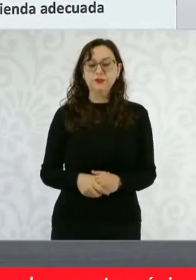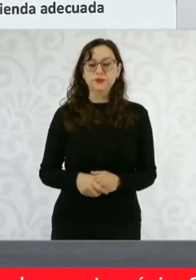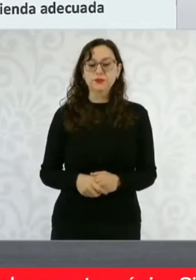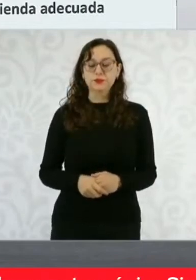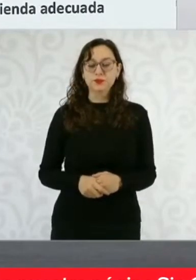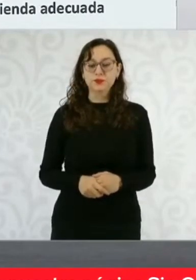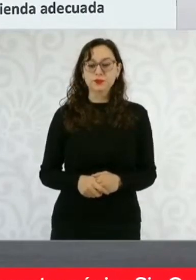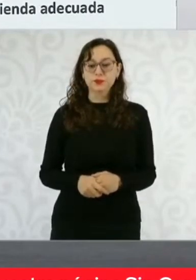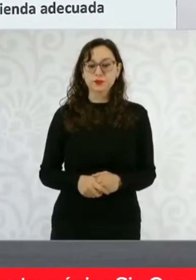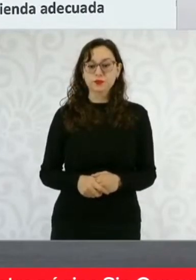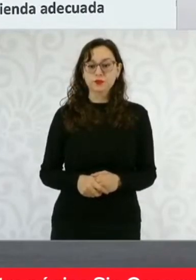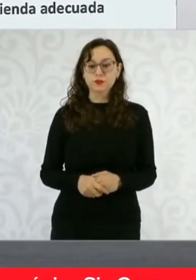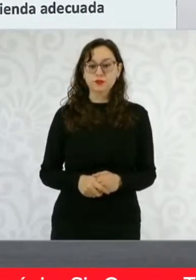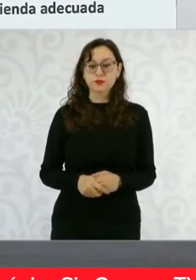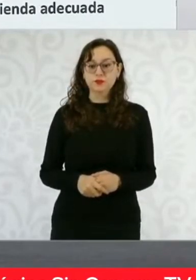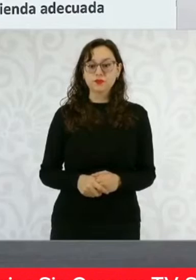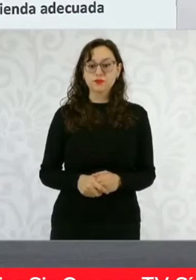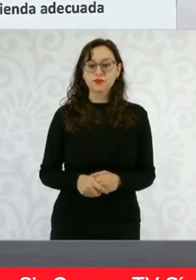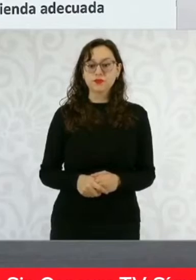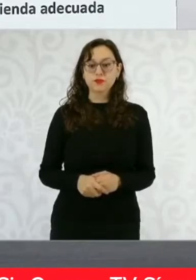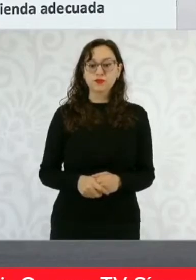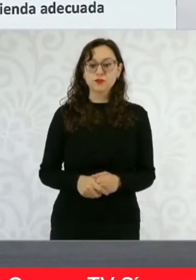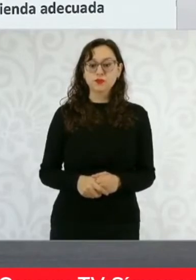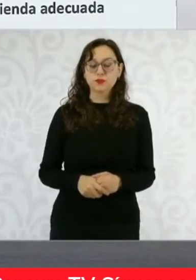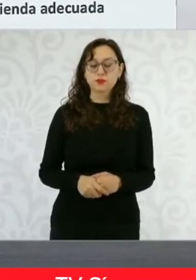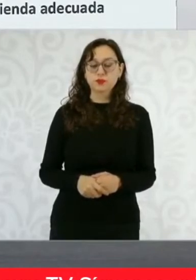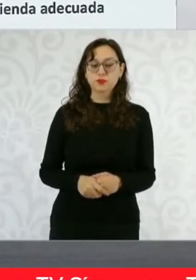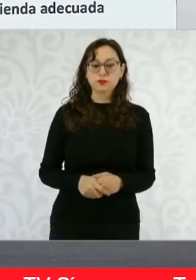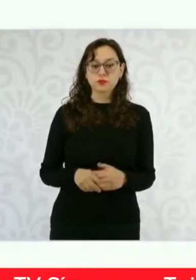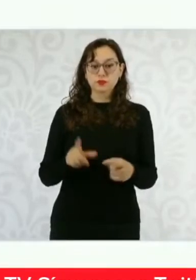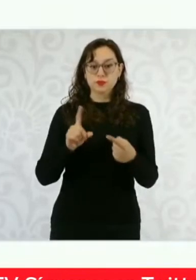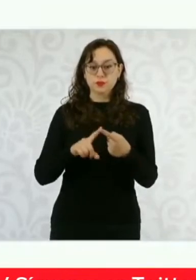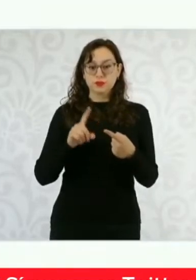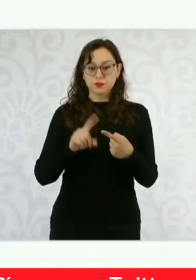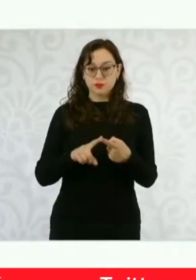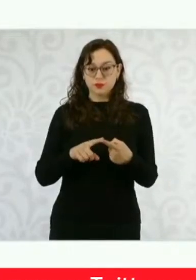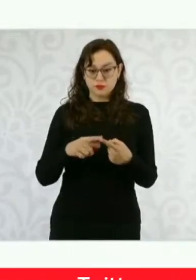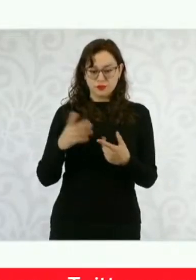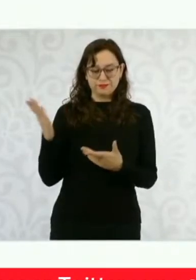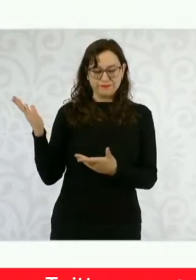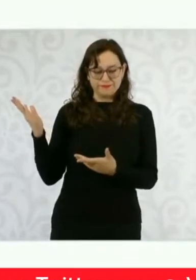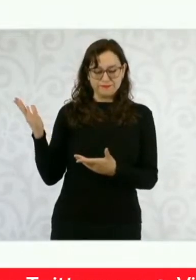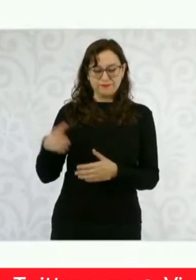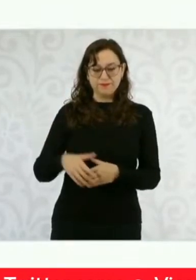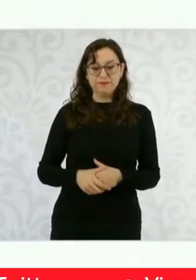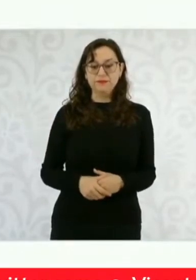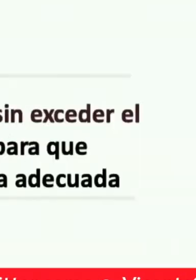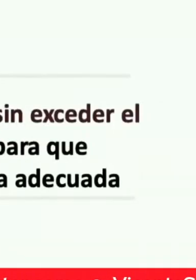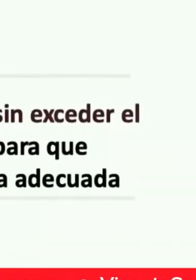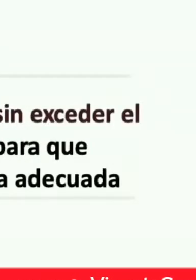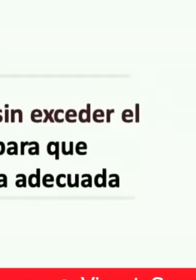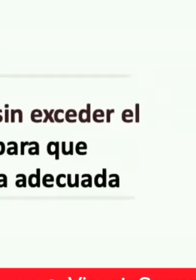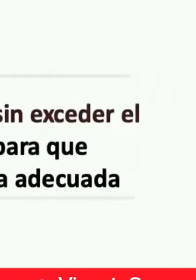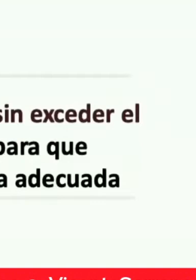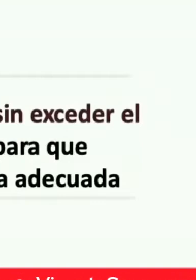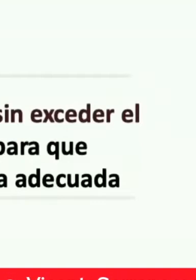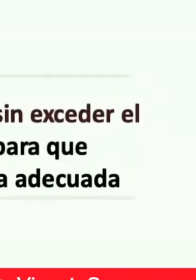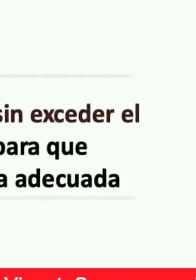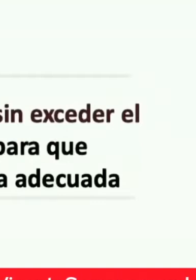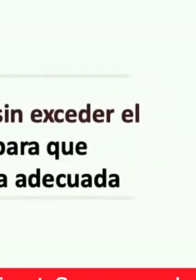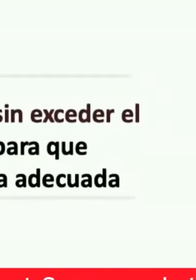un sistema de vivienda con orientación social que se amplía en 3 vertientes: